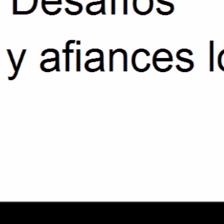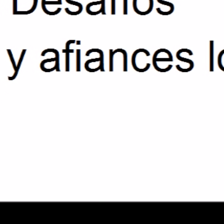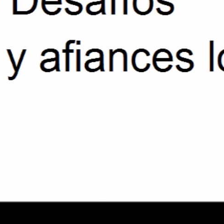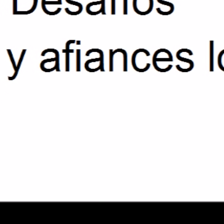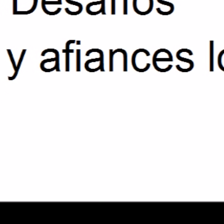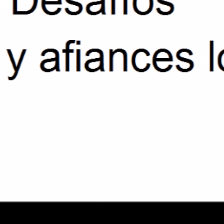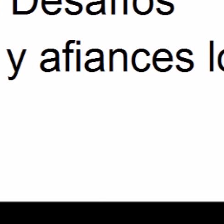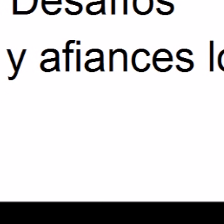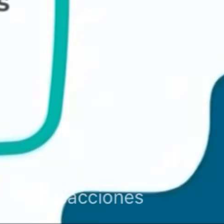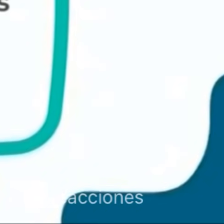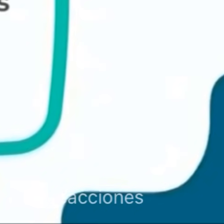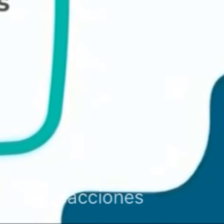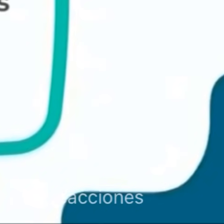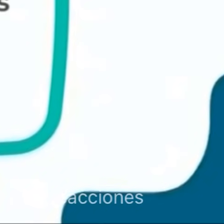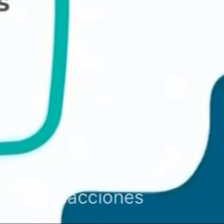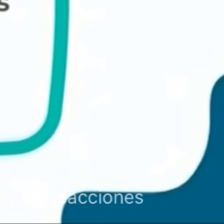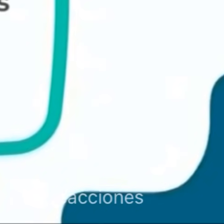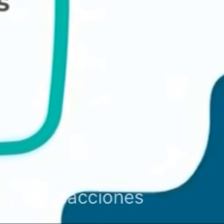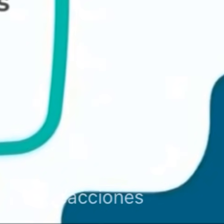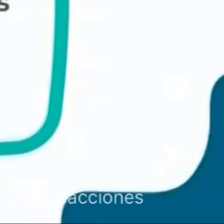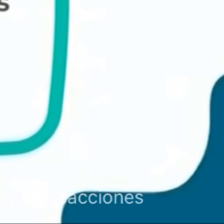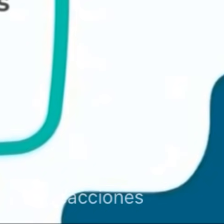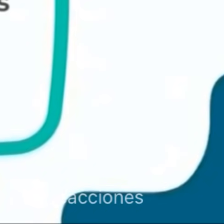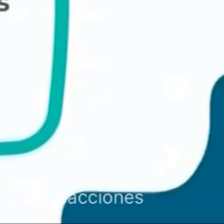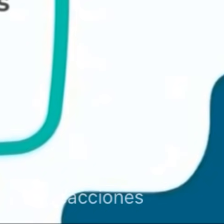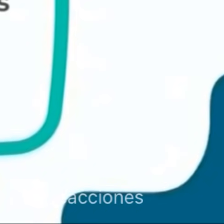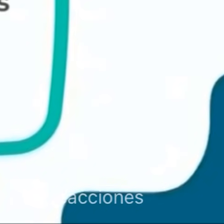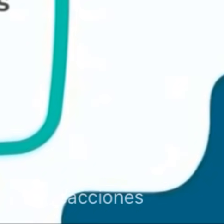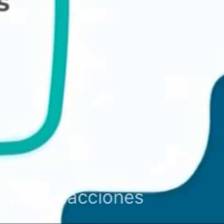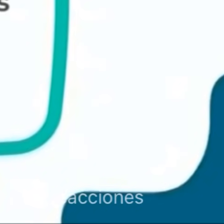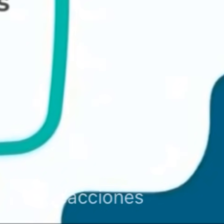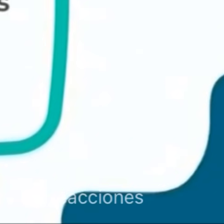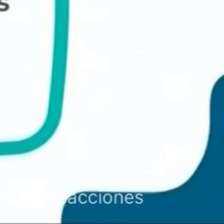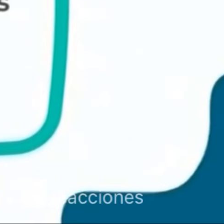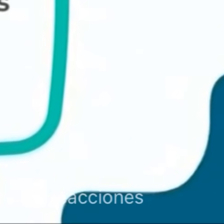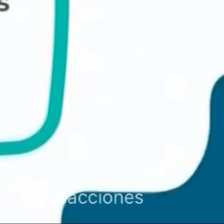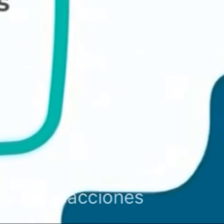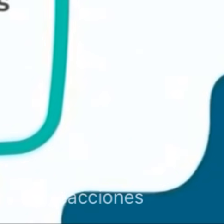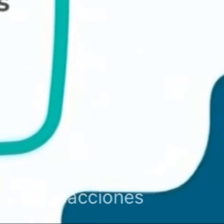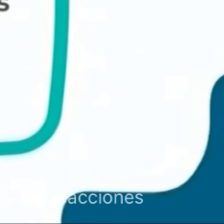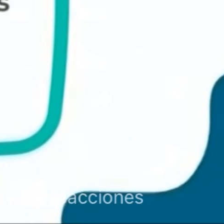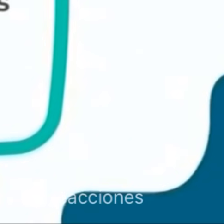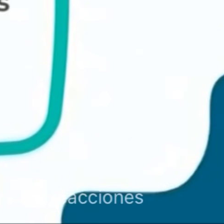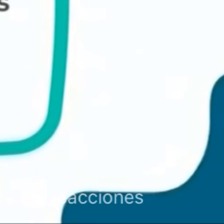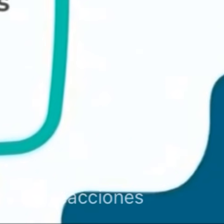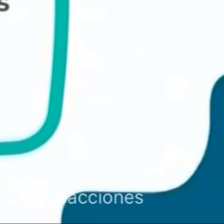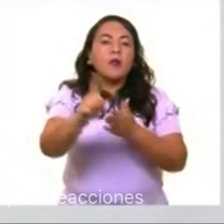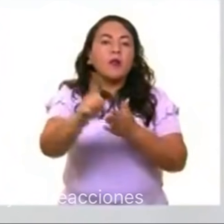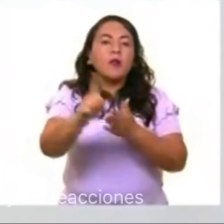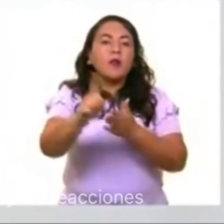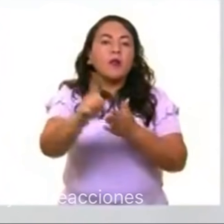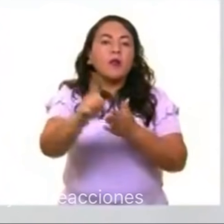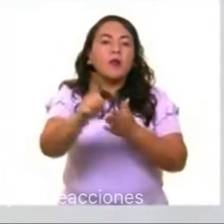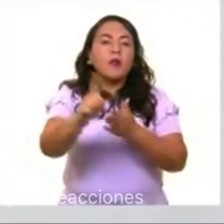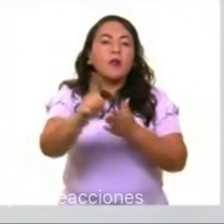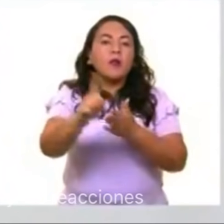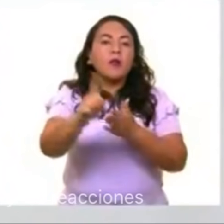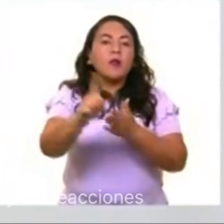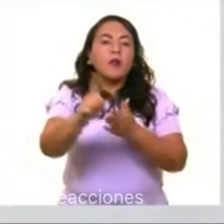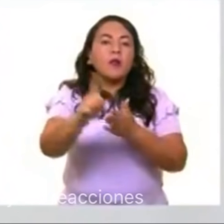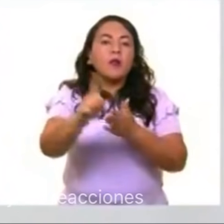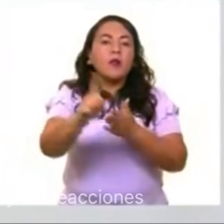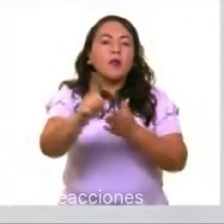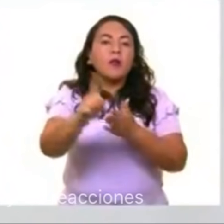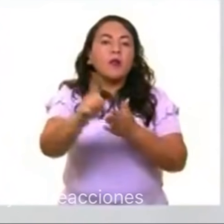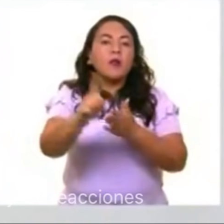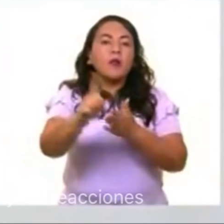explica el tema seguimos con formación cívica y ética el tema es la participación social para atender necesidades propondrá las acciones